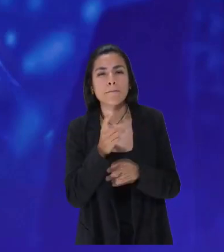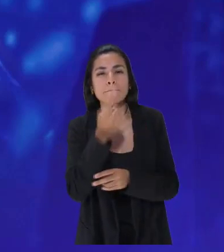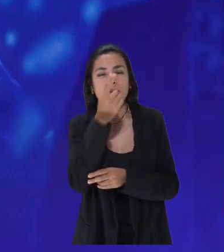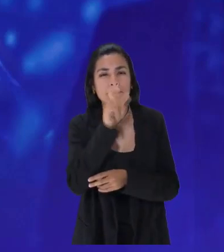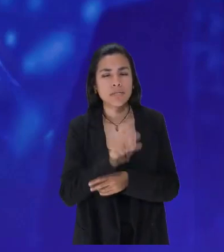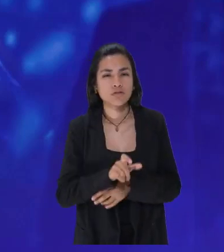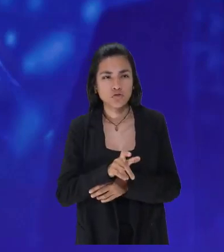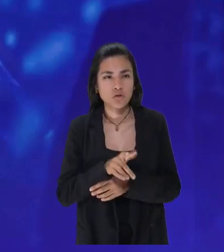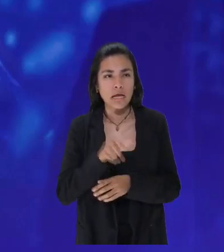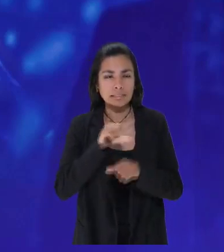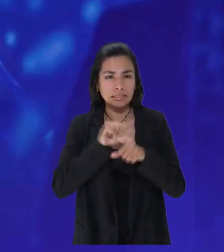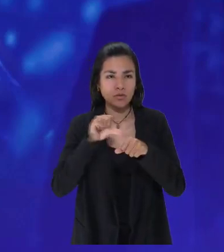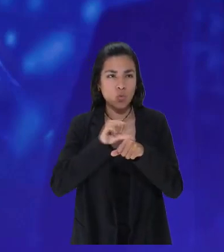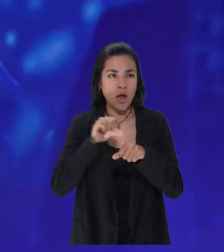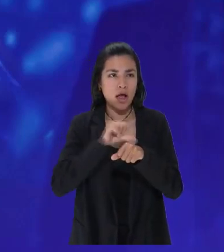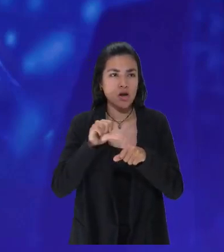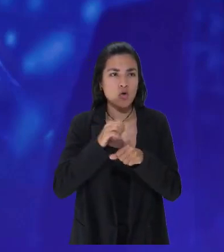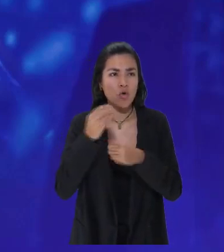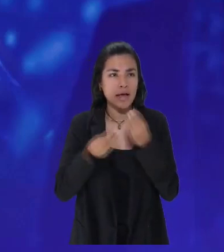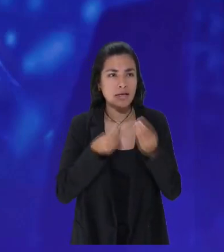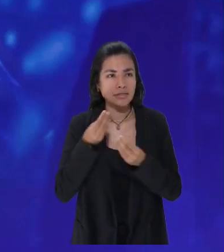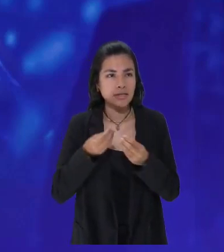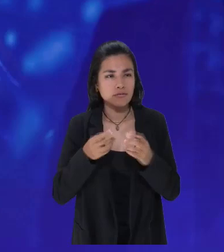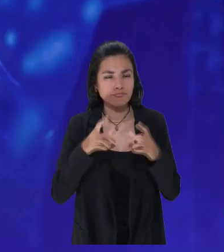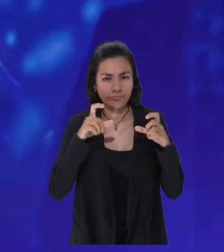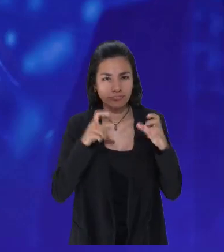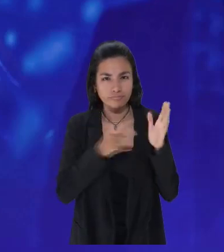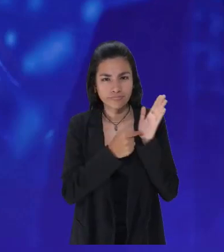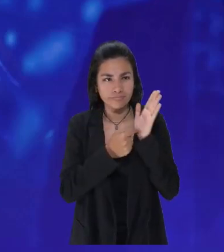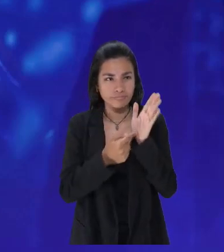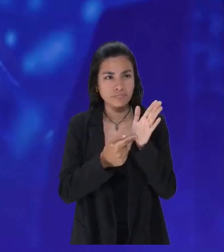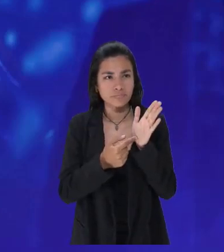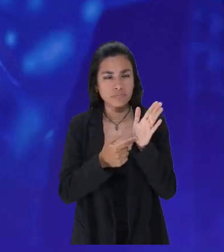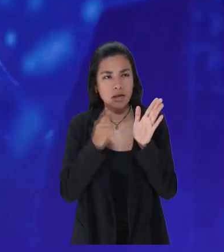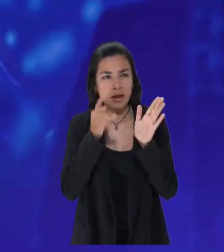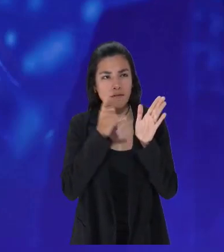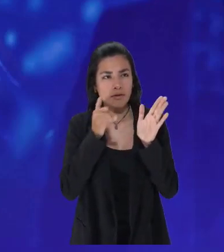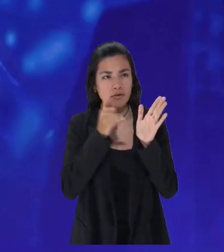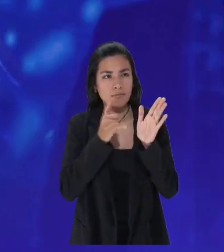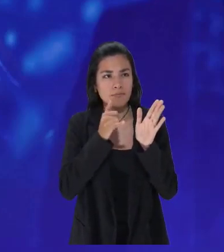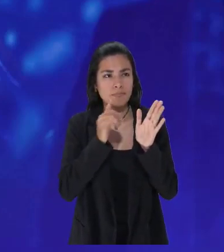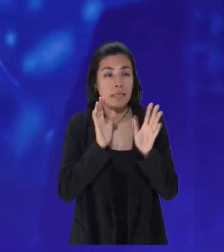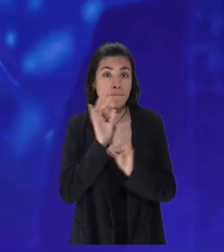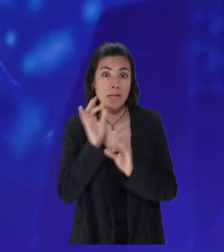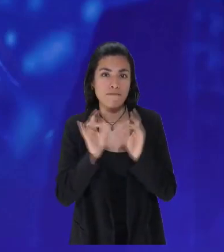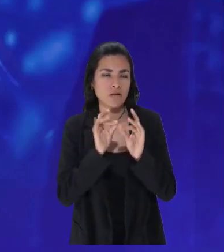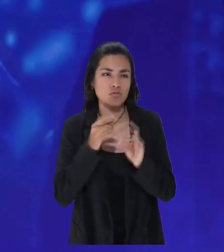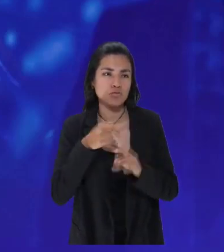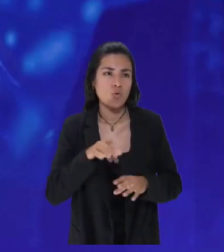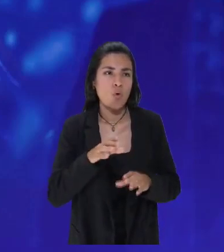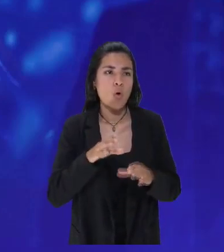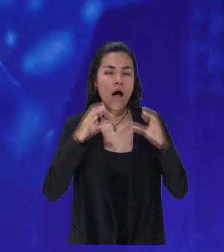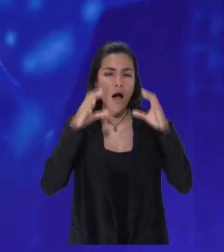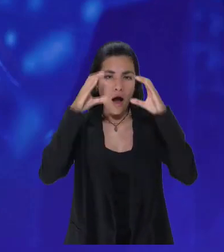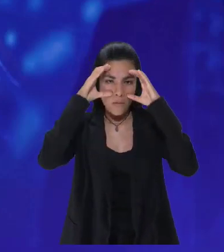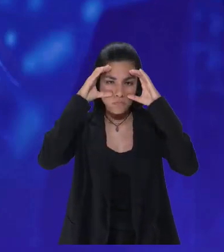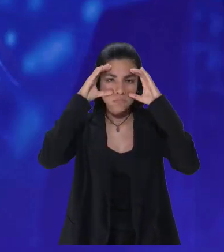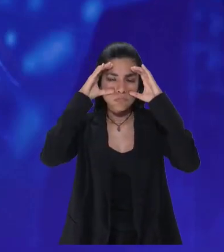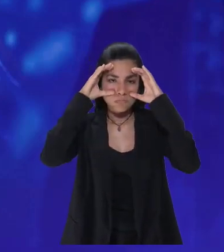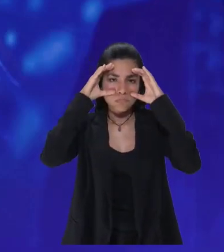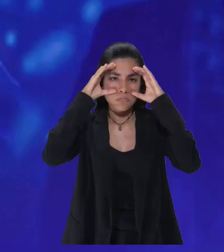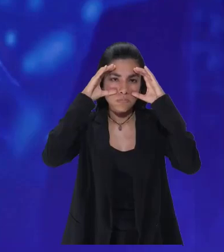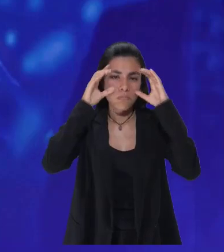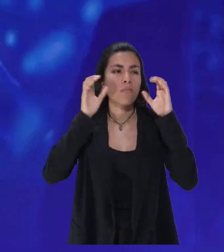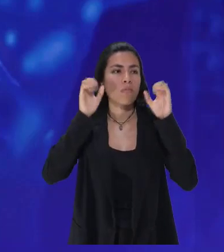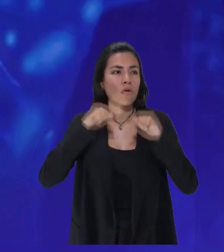el cirujano. Obviamente, pues por la pantalla no es una pantalla 4K, no lo vas a ver espectacular. En las gafas se ve como si estuvieras tú ahí operando